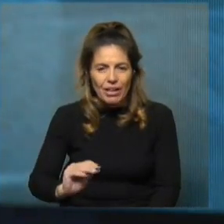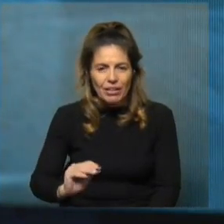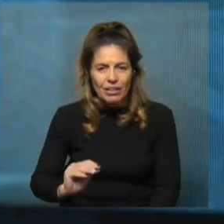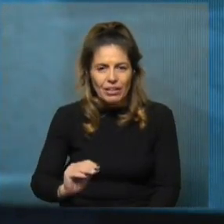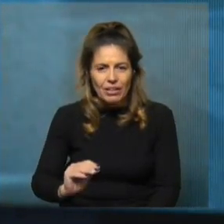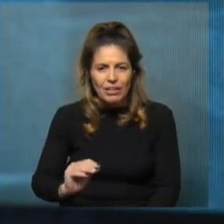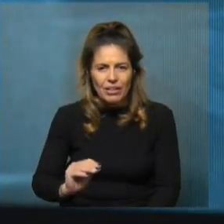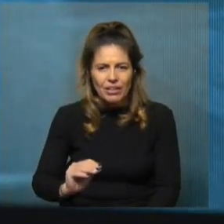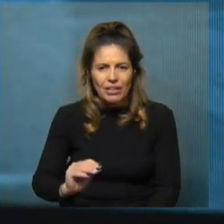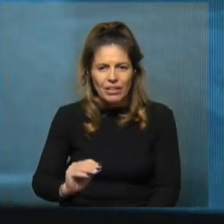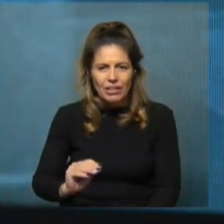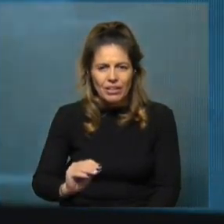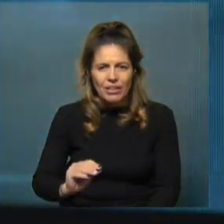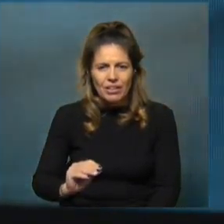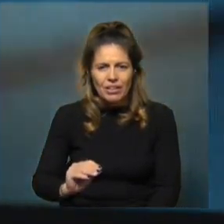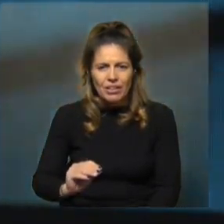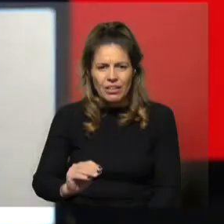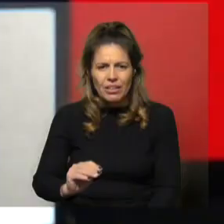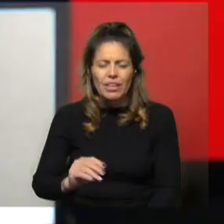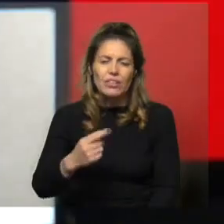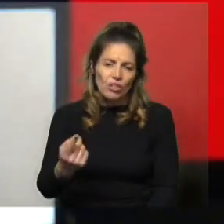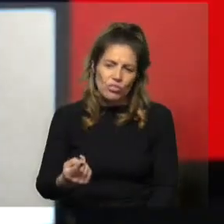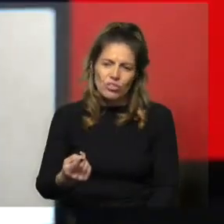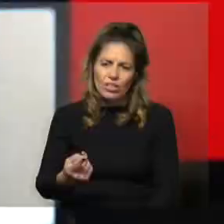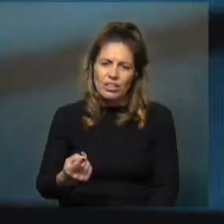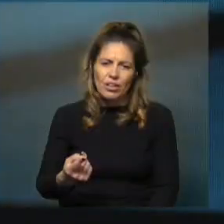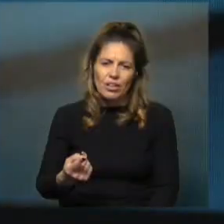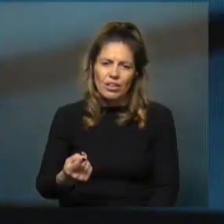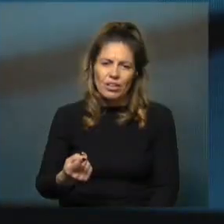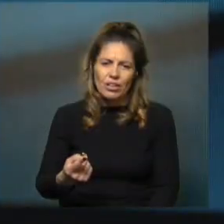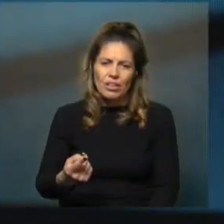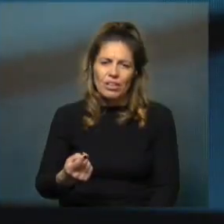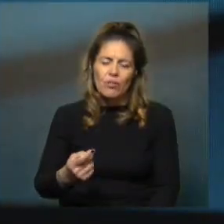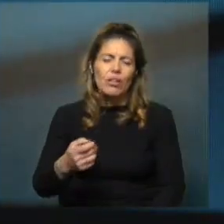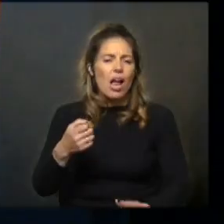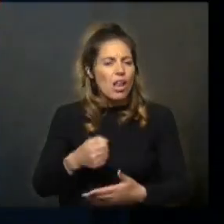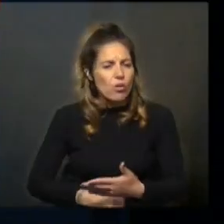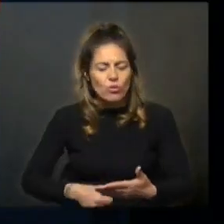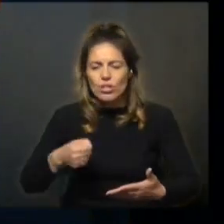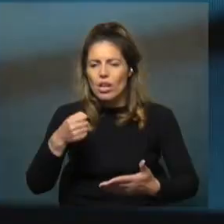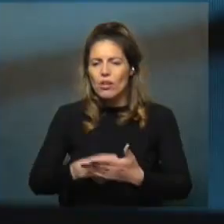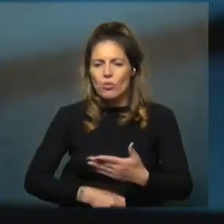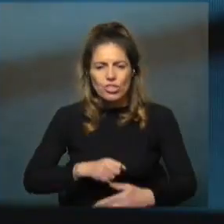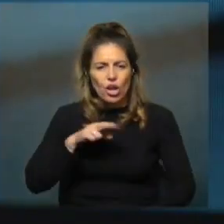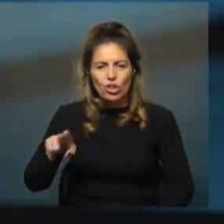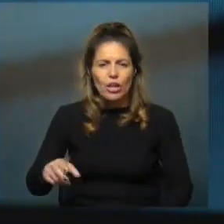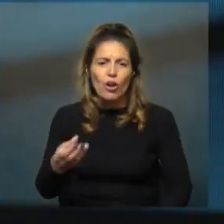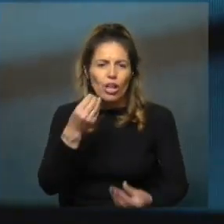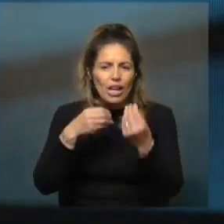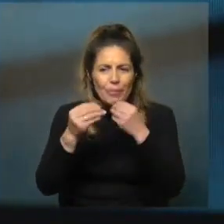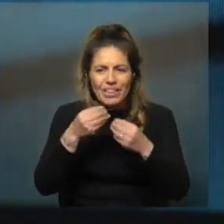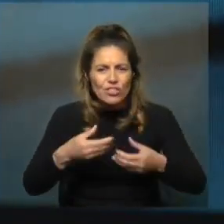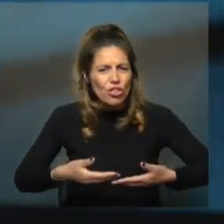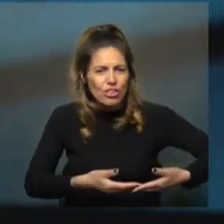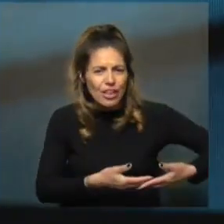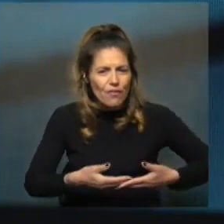entonces aquello era un continuo no estar constante una lucha constante con la alimentación de bebes de